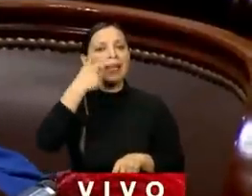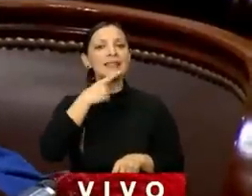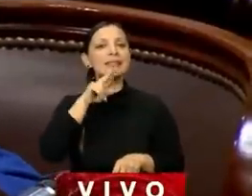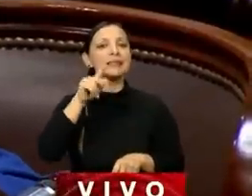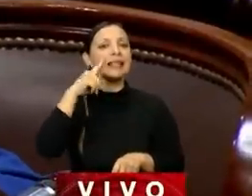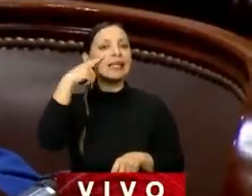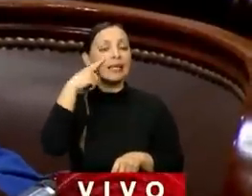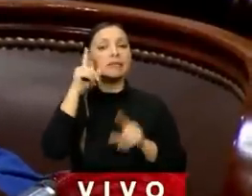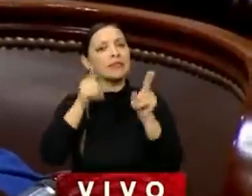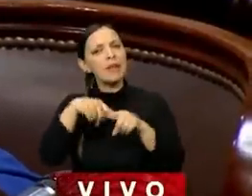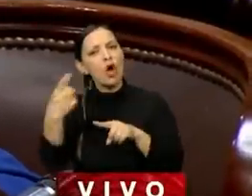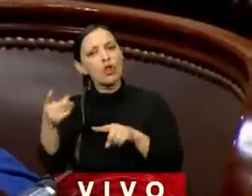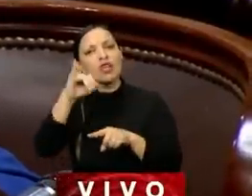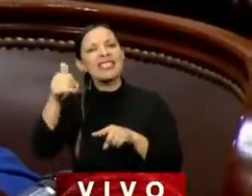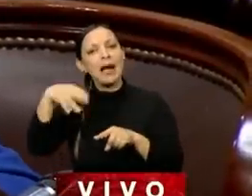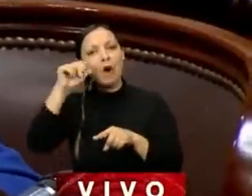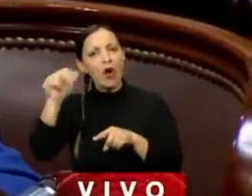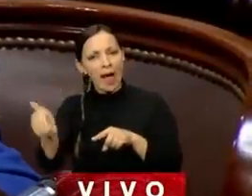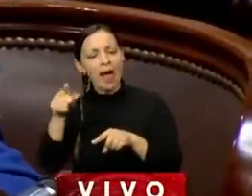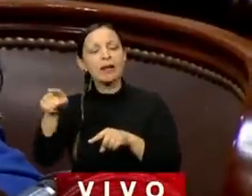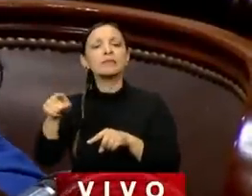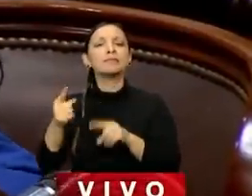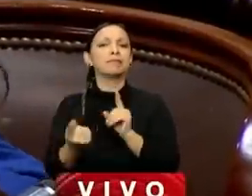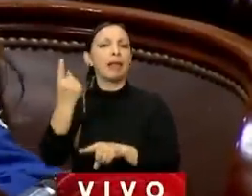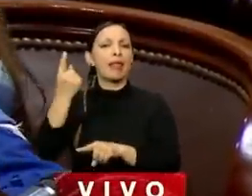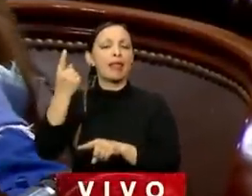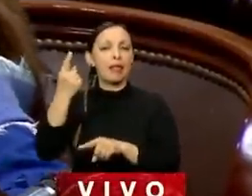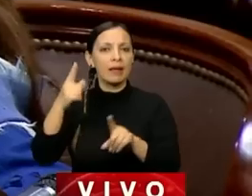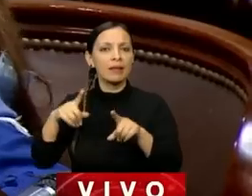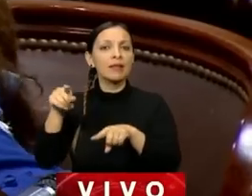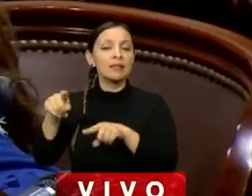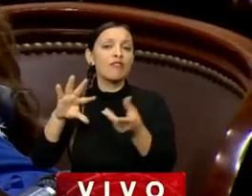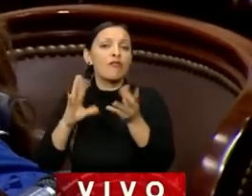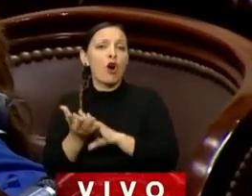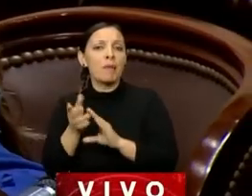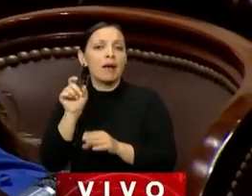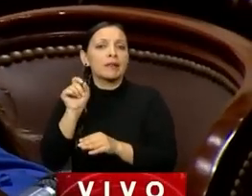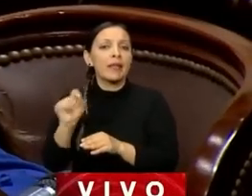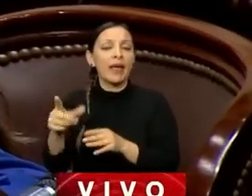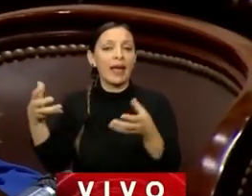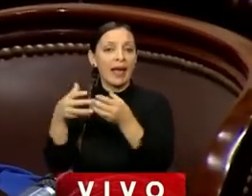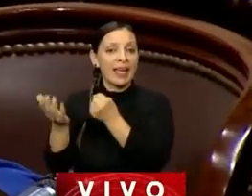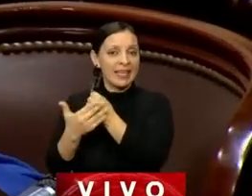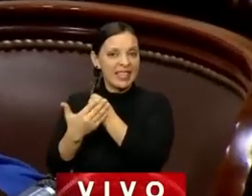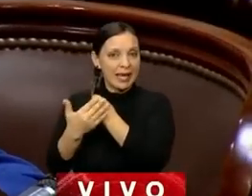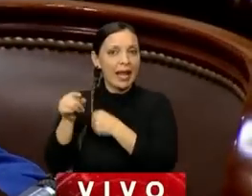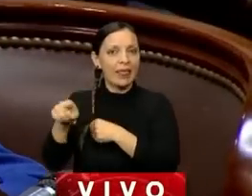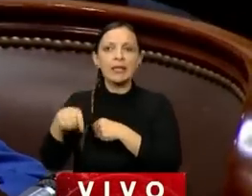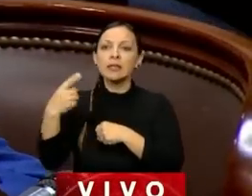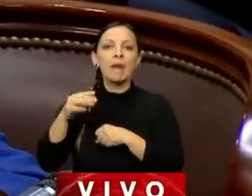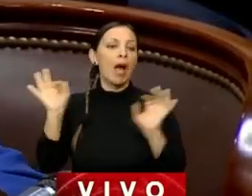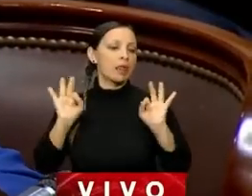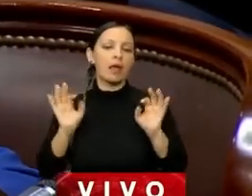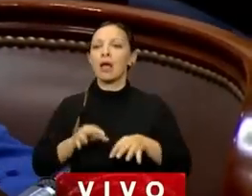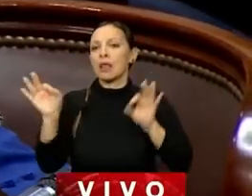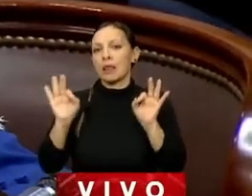Zamora del MAS inauguró esta saga de la izquierda que siempre se abstiene.